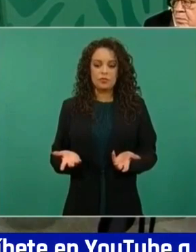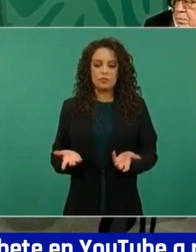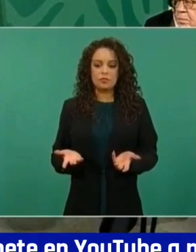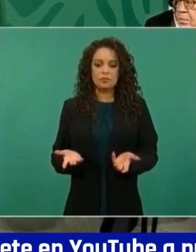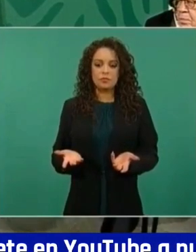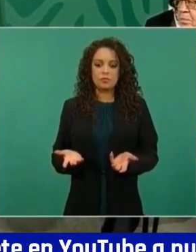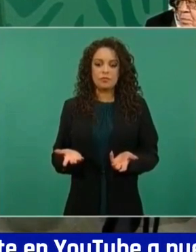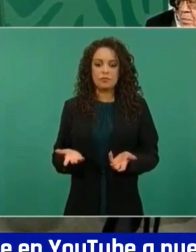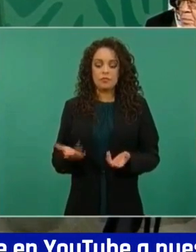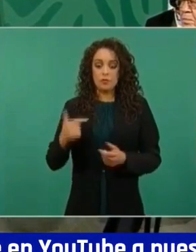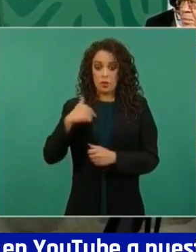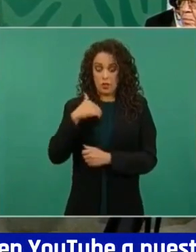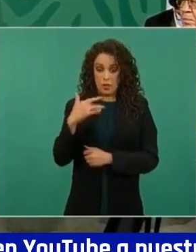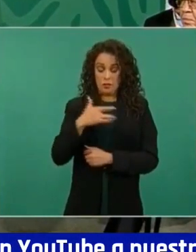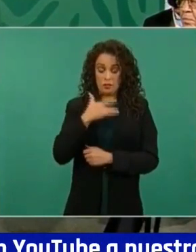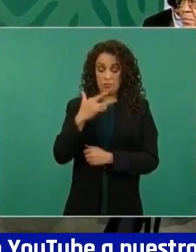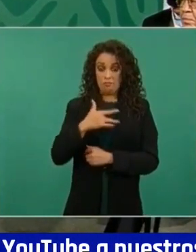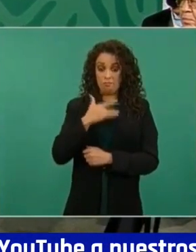creo que haya